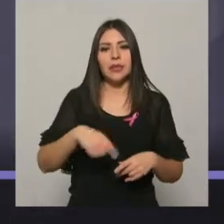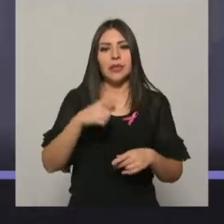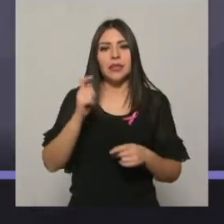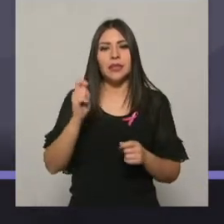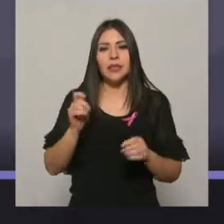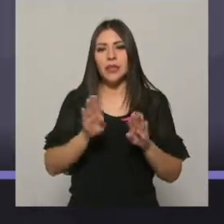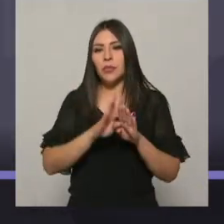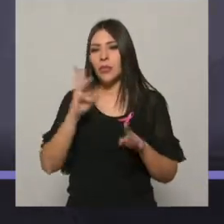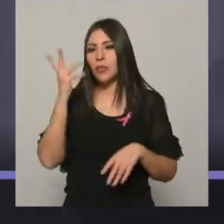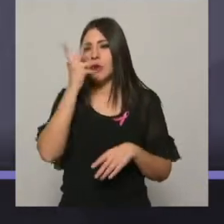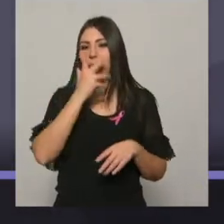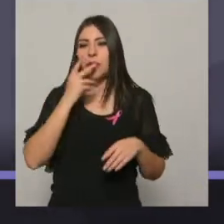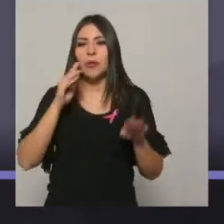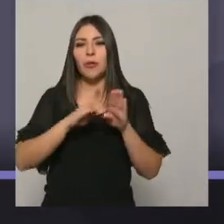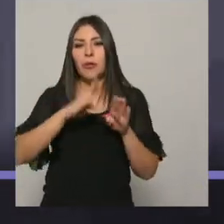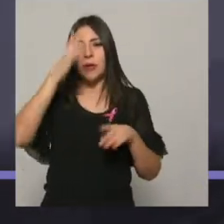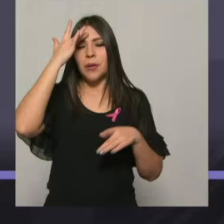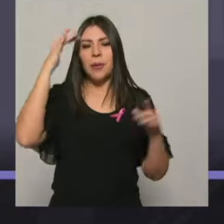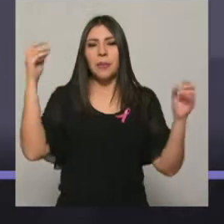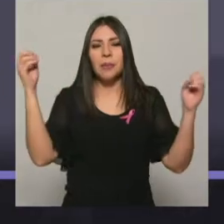magia el solo hecho de